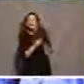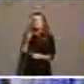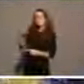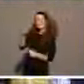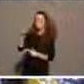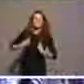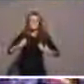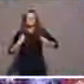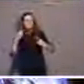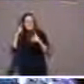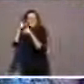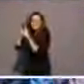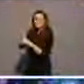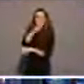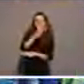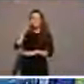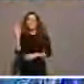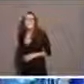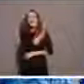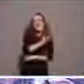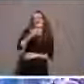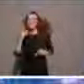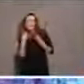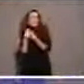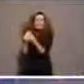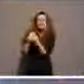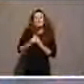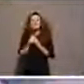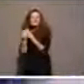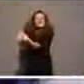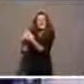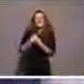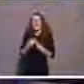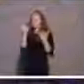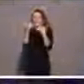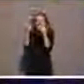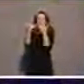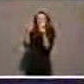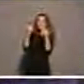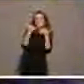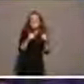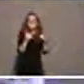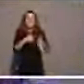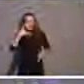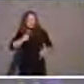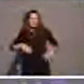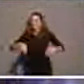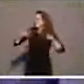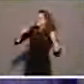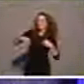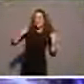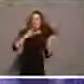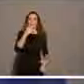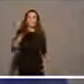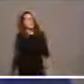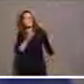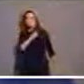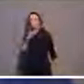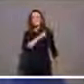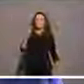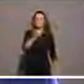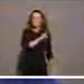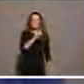ella, 33 son los años con ella. Una fiesta de la que disfruto, pues soy mameluco y